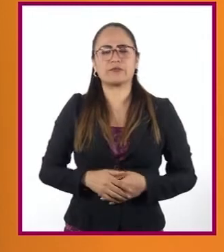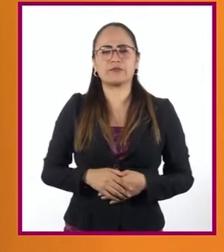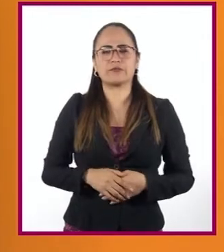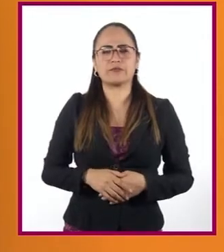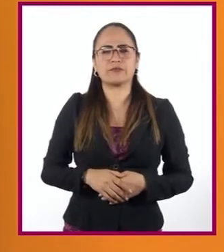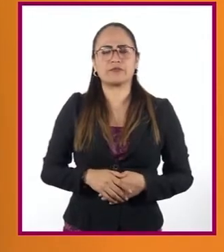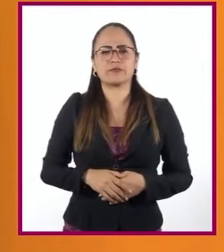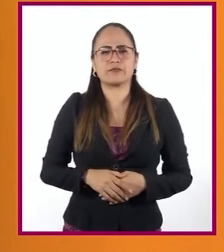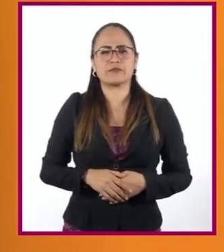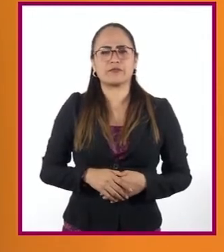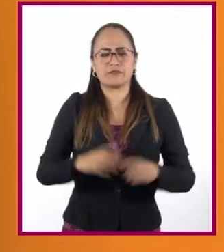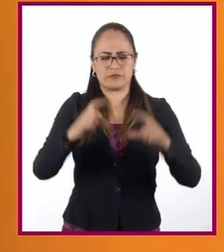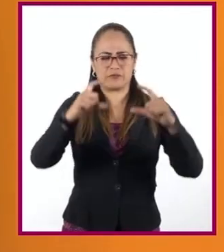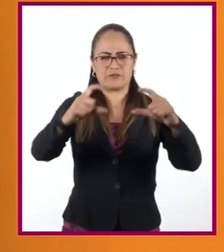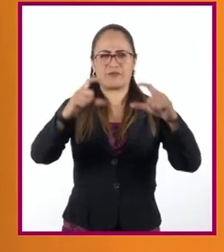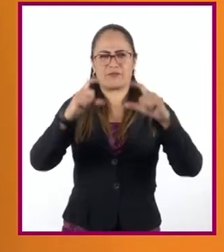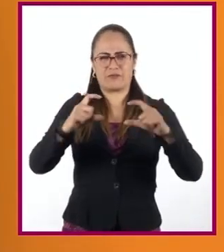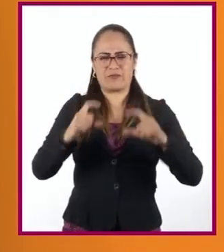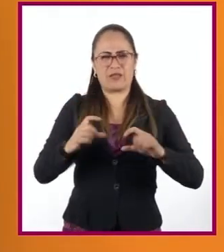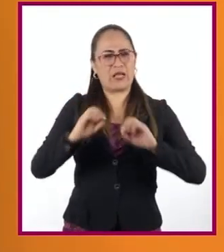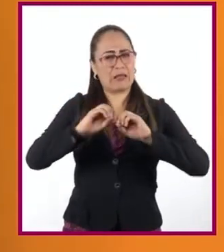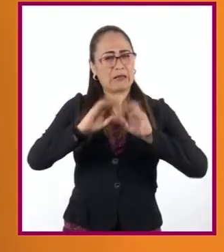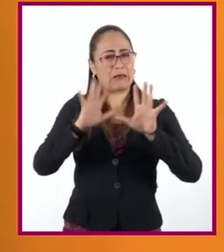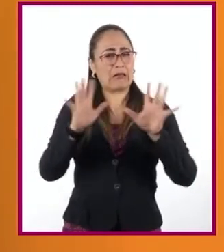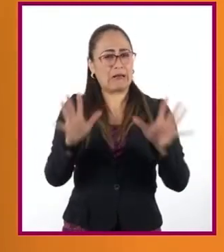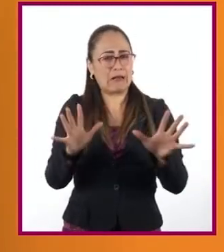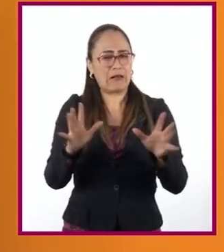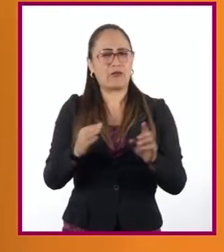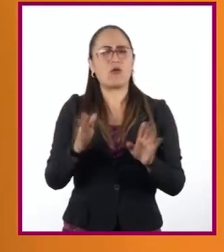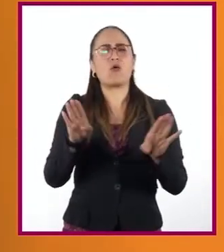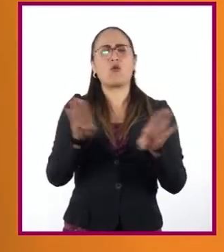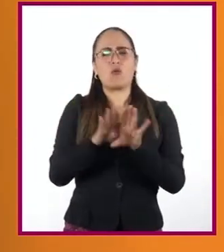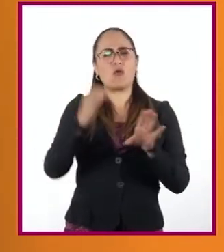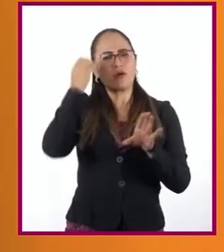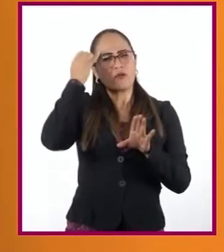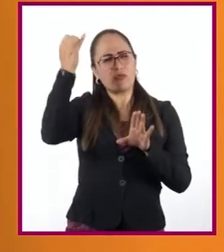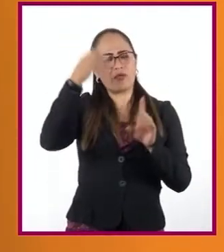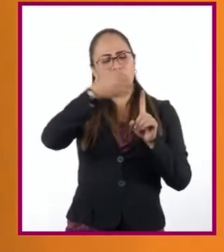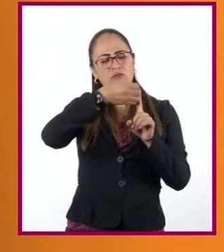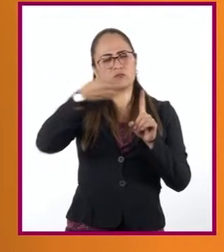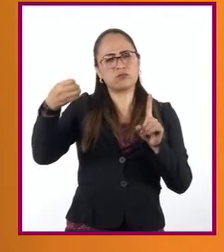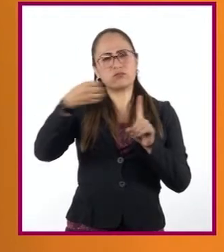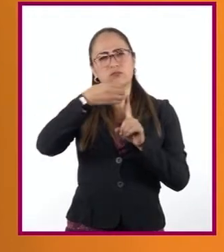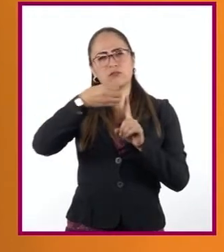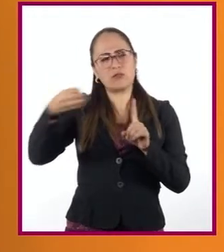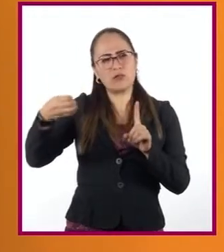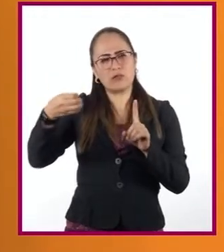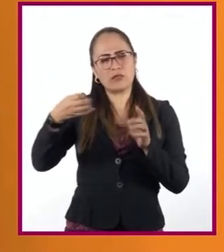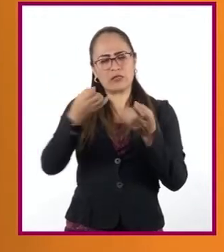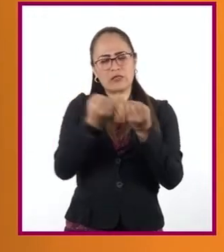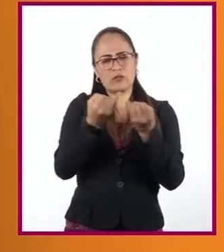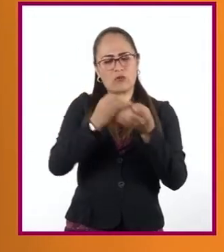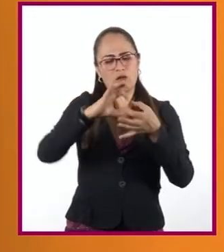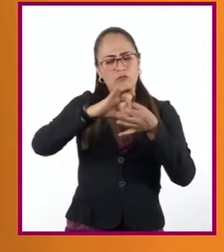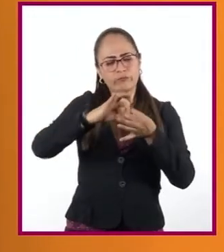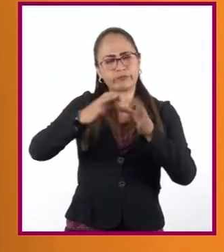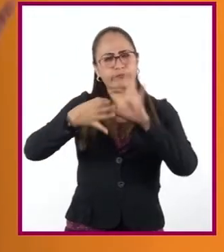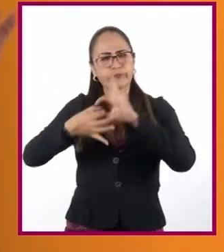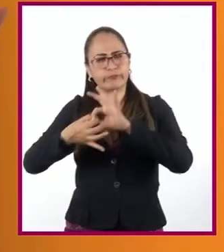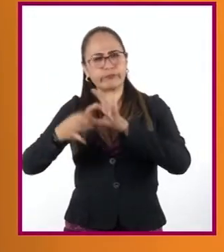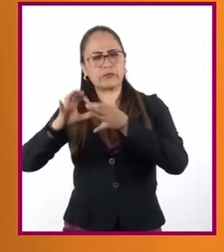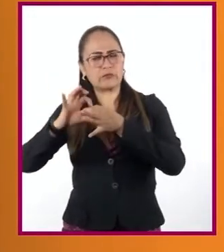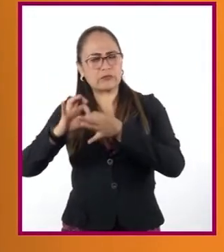que su texto sea claro o tenga claridad, deben ordenar sus ideas. Seguir la estructura del informe les